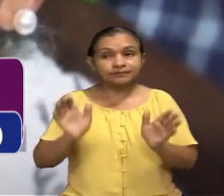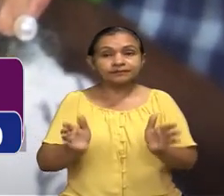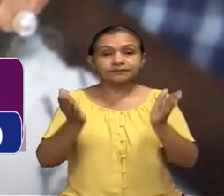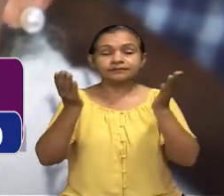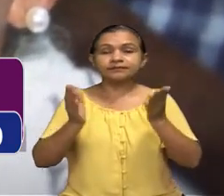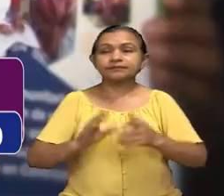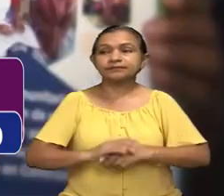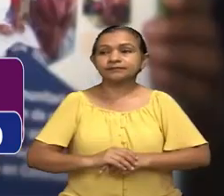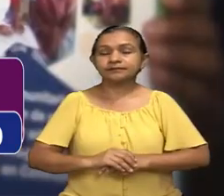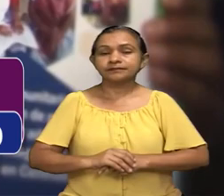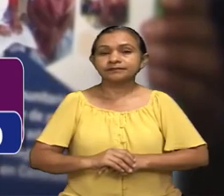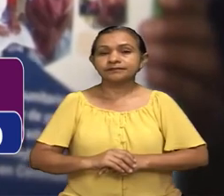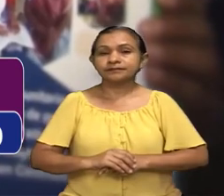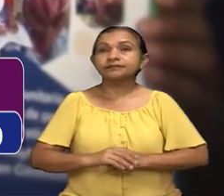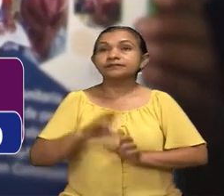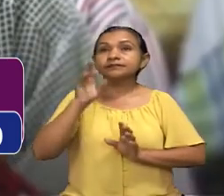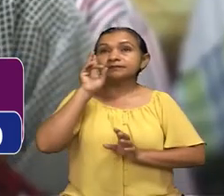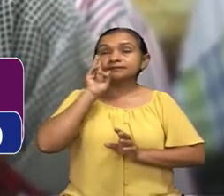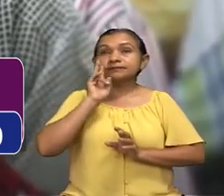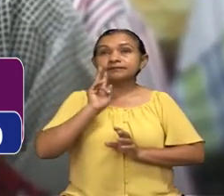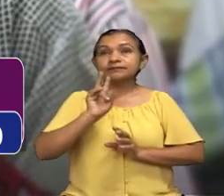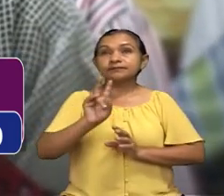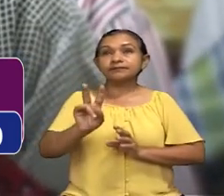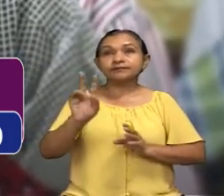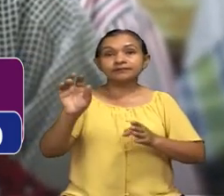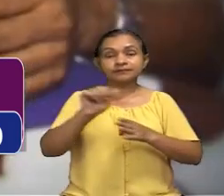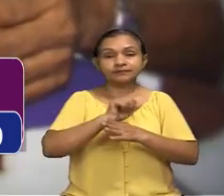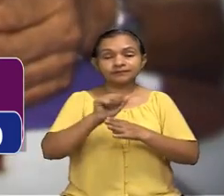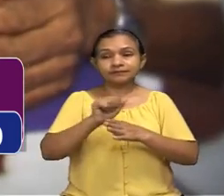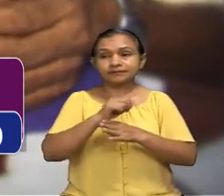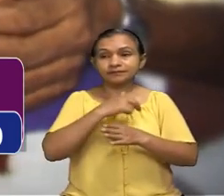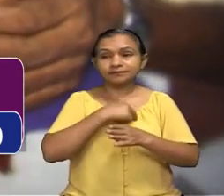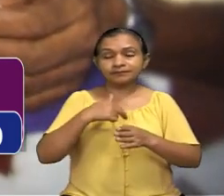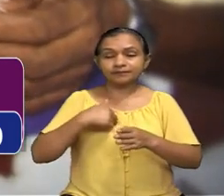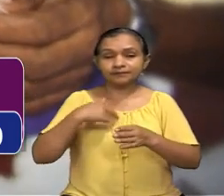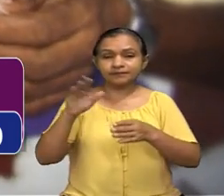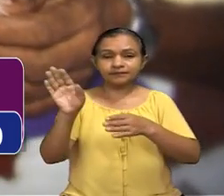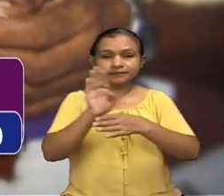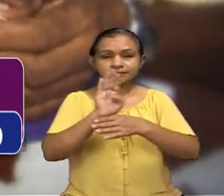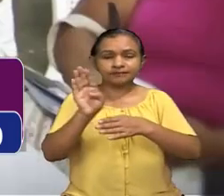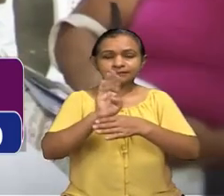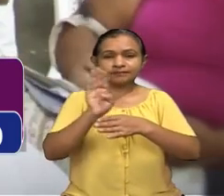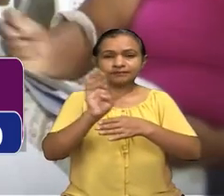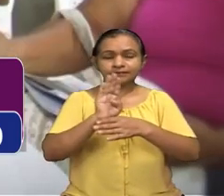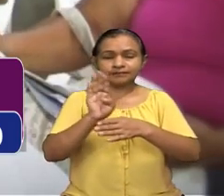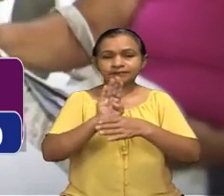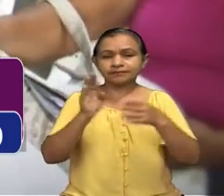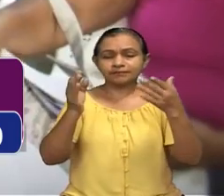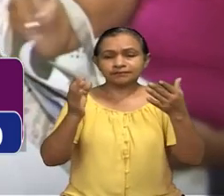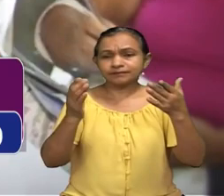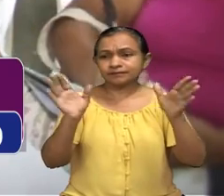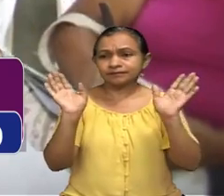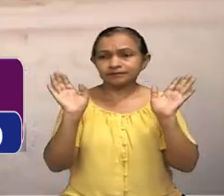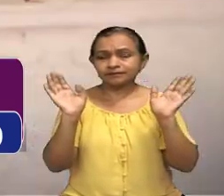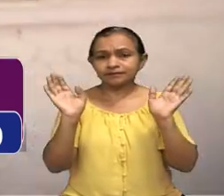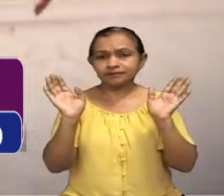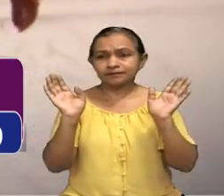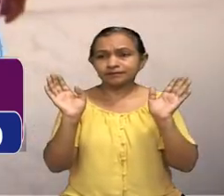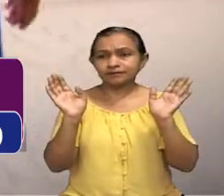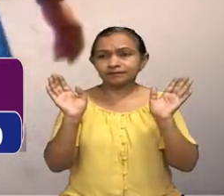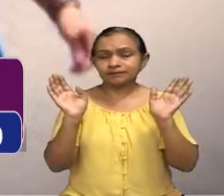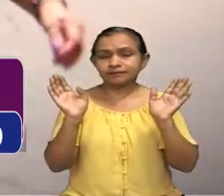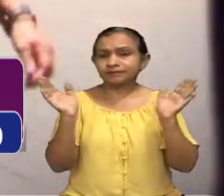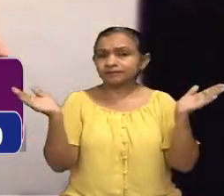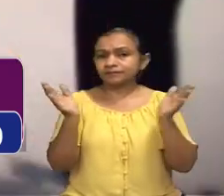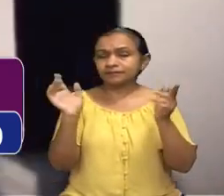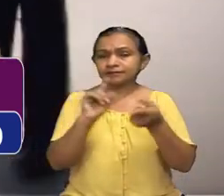Y sin duda alguna lo vemos ahí en el ejercicio cotidiano cuando vamos al banco o cuando vamos a hacer alguna transacción, vemos